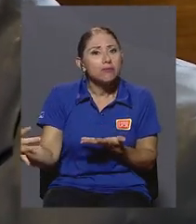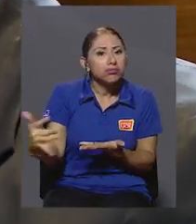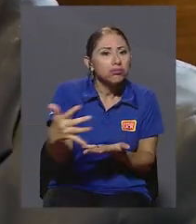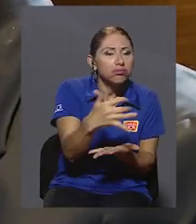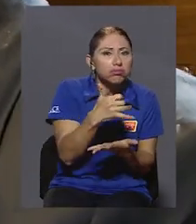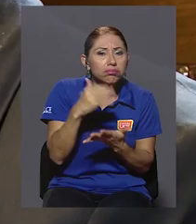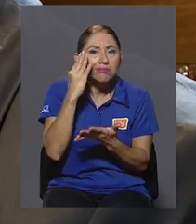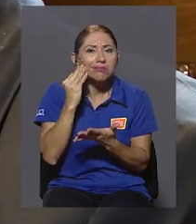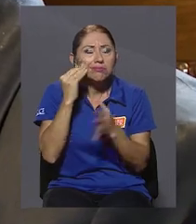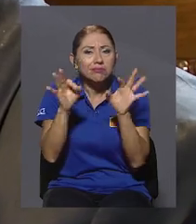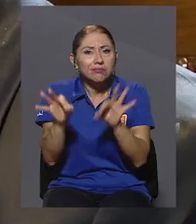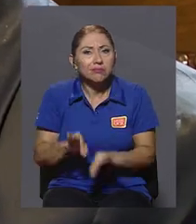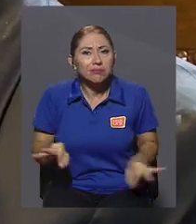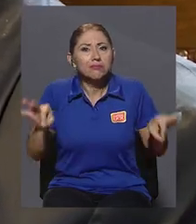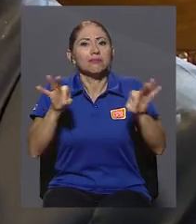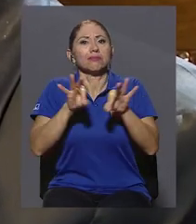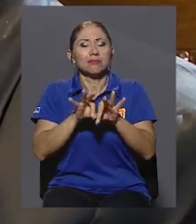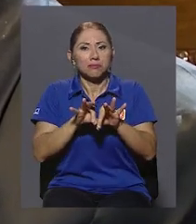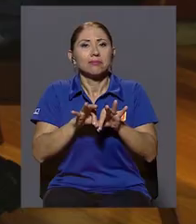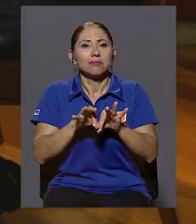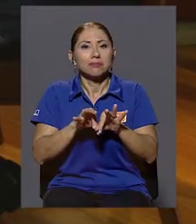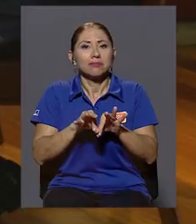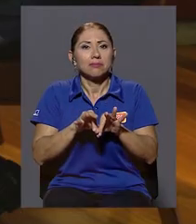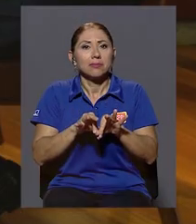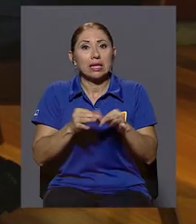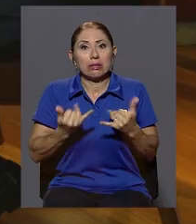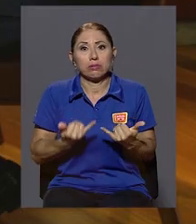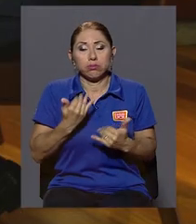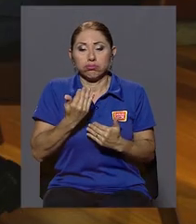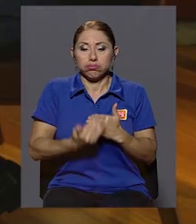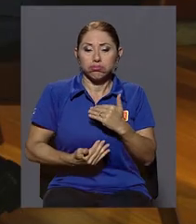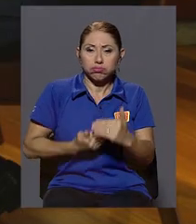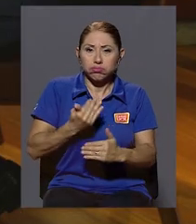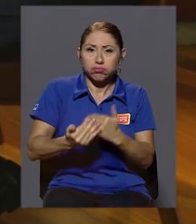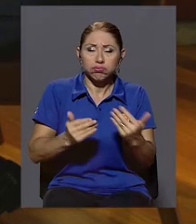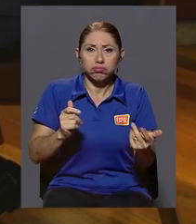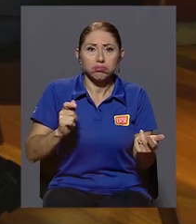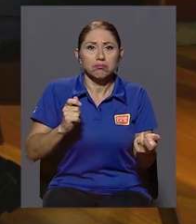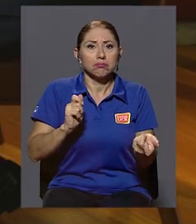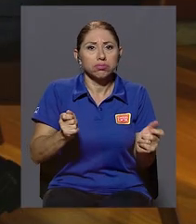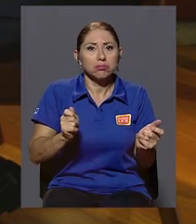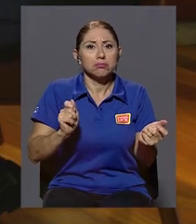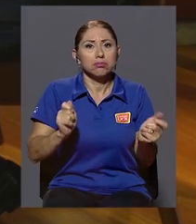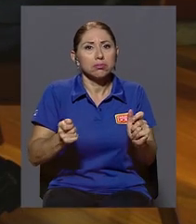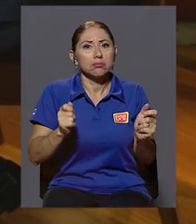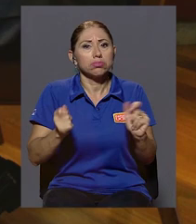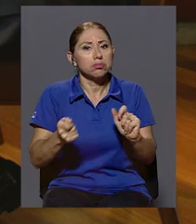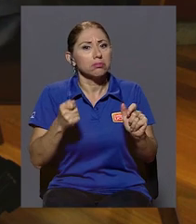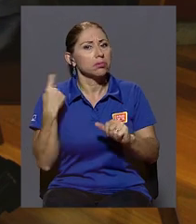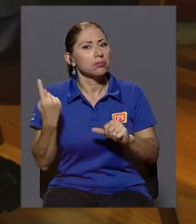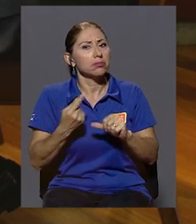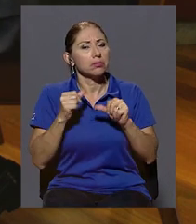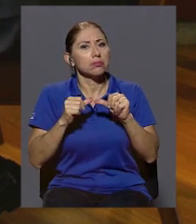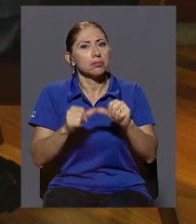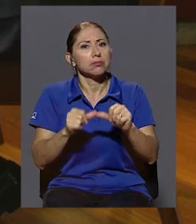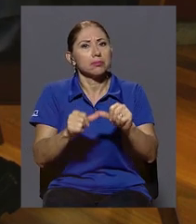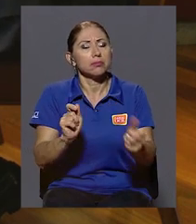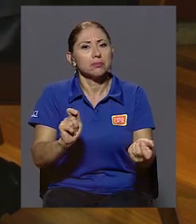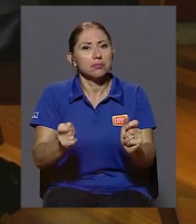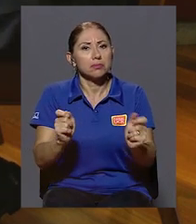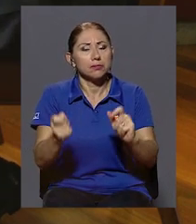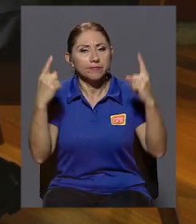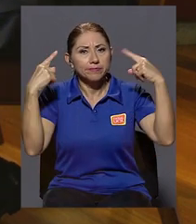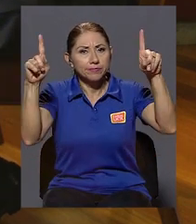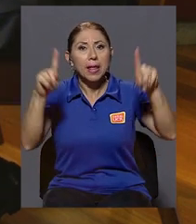experiencia realmente importante y están en un proceso de transformación permanente para lograr